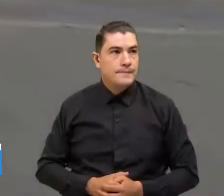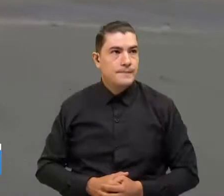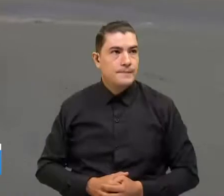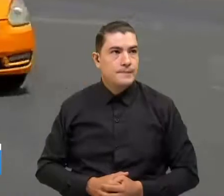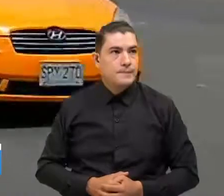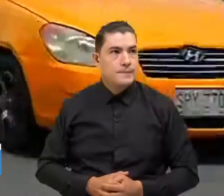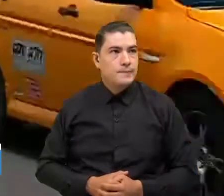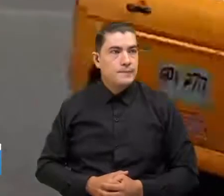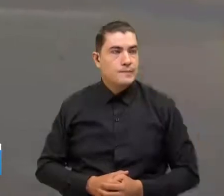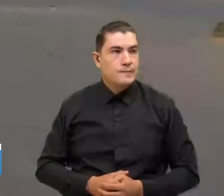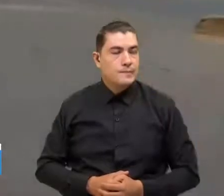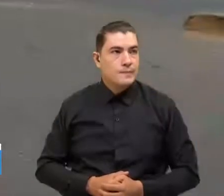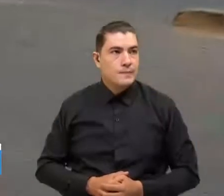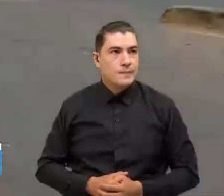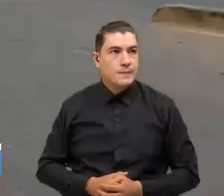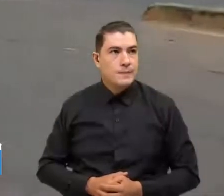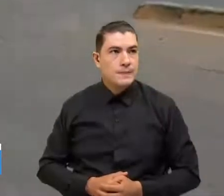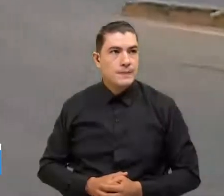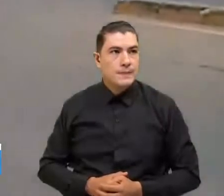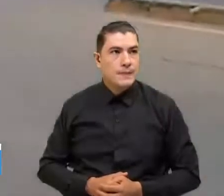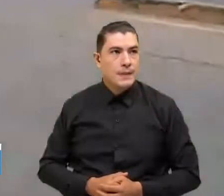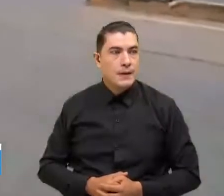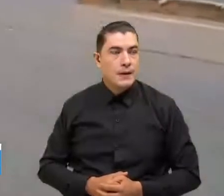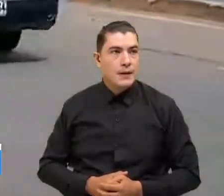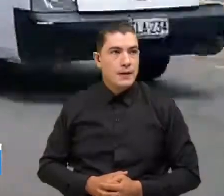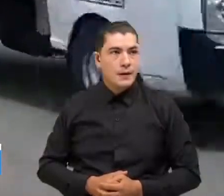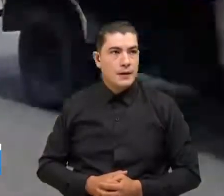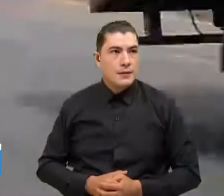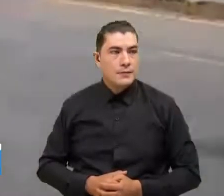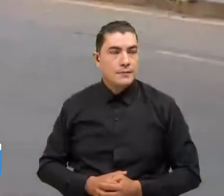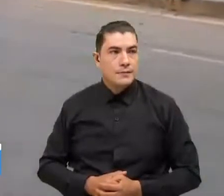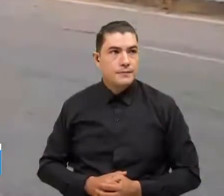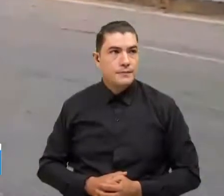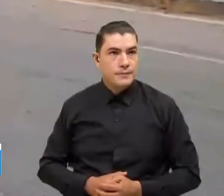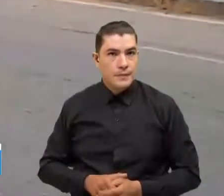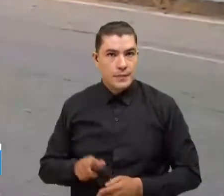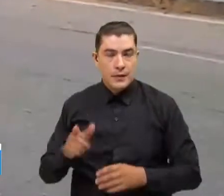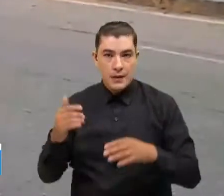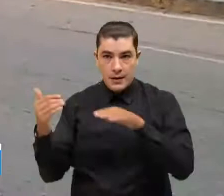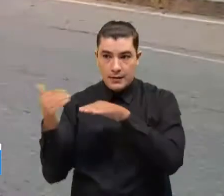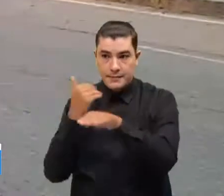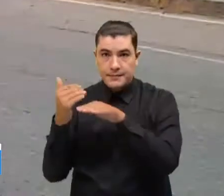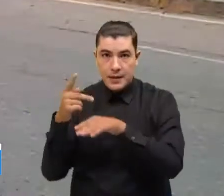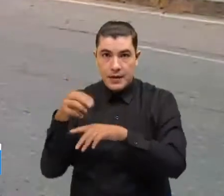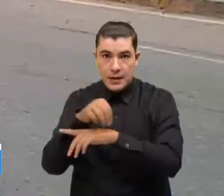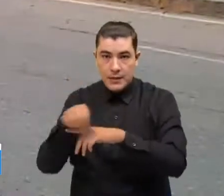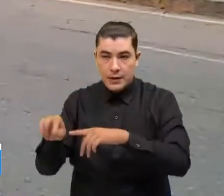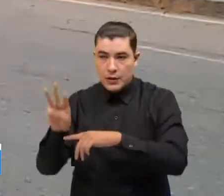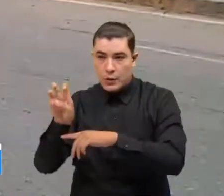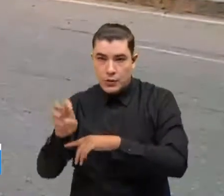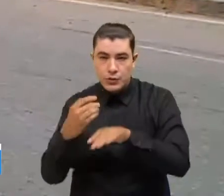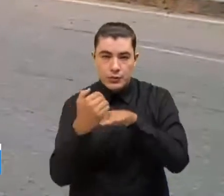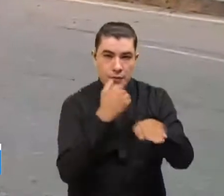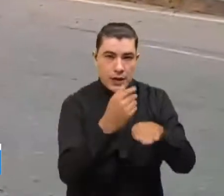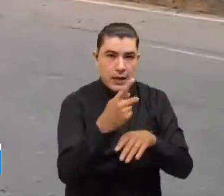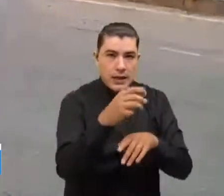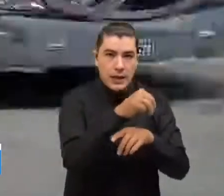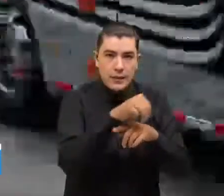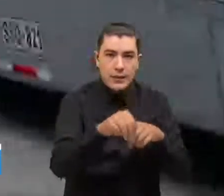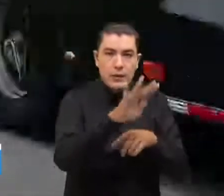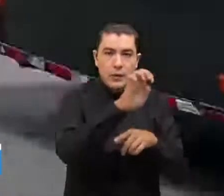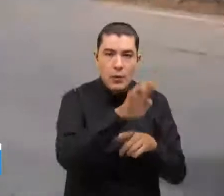porque recordemos que está la avenida principal de los patios y conecta hacia el kilómetro 8 el kilómetro 9 la salida e incluso hacia otros municipios